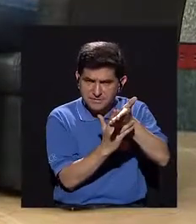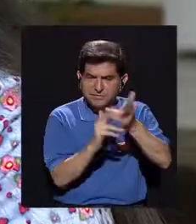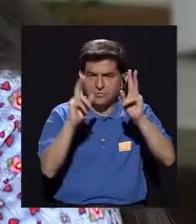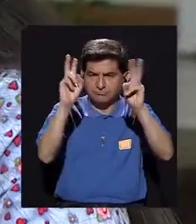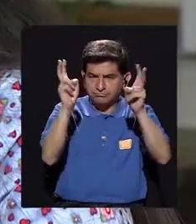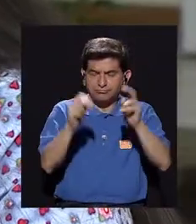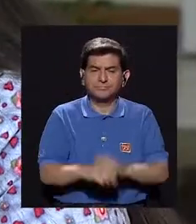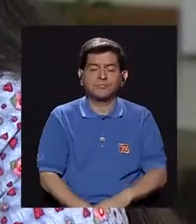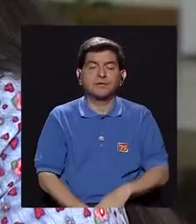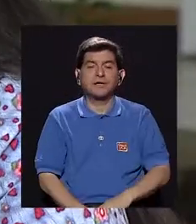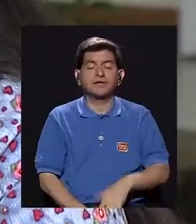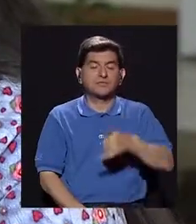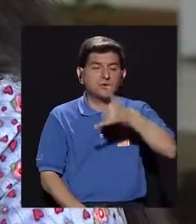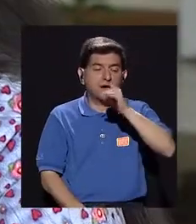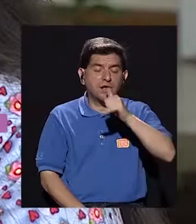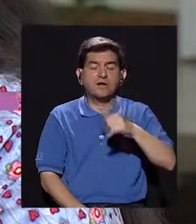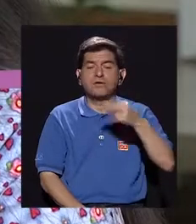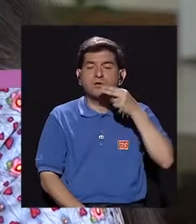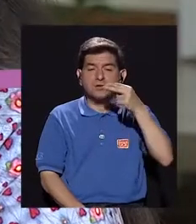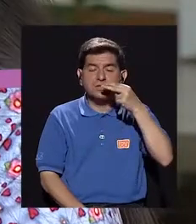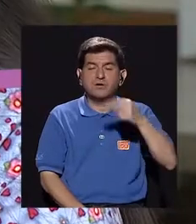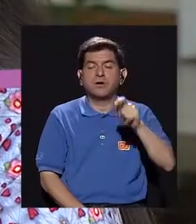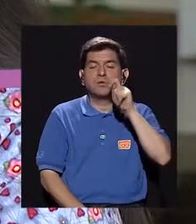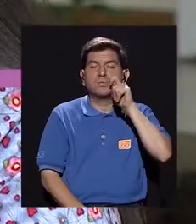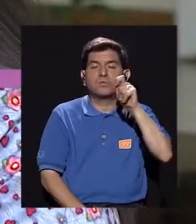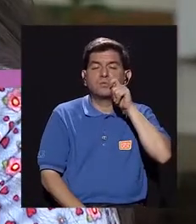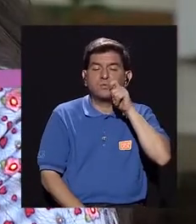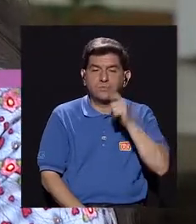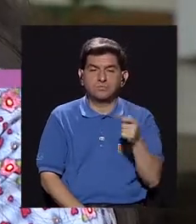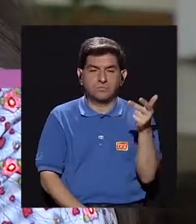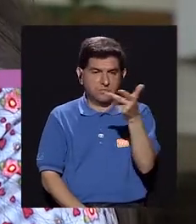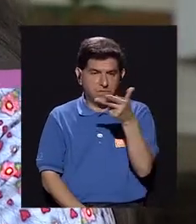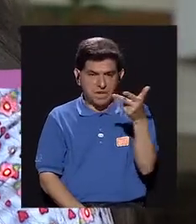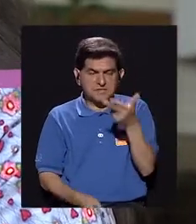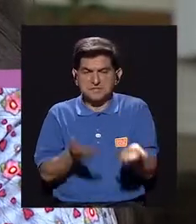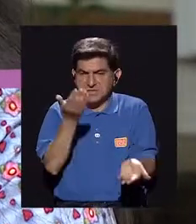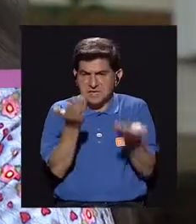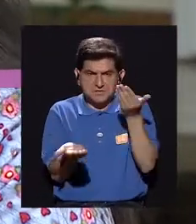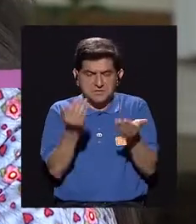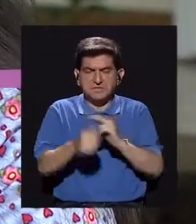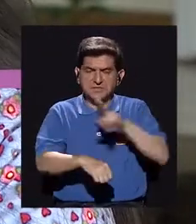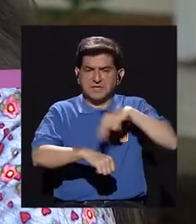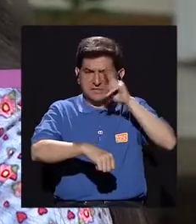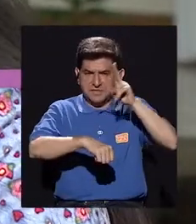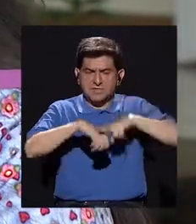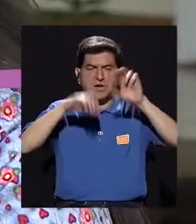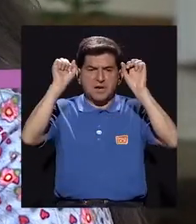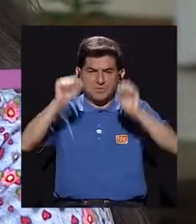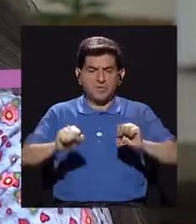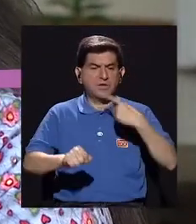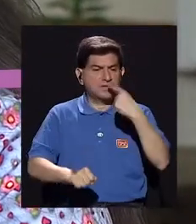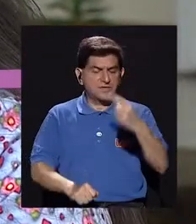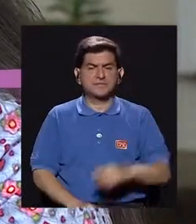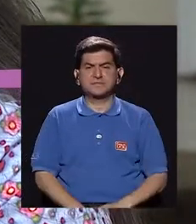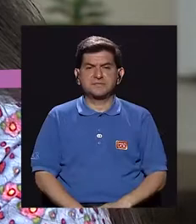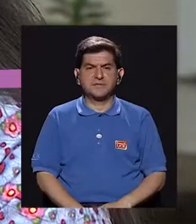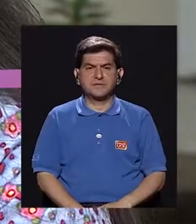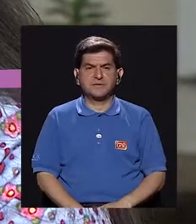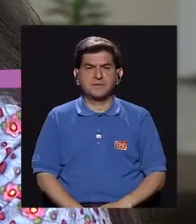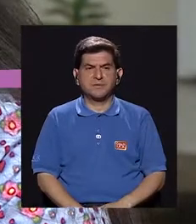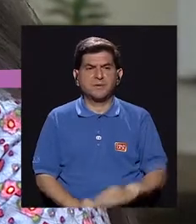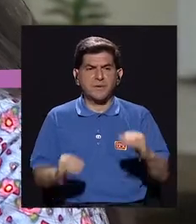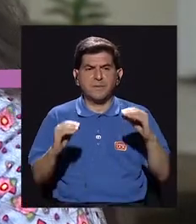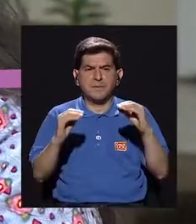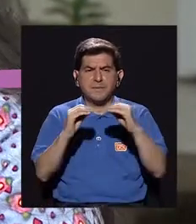llamamos, que son el alcohol, el tabaco y la marihuana. Esas son como las drogas que inclusive a nivel nacional se podría decir que están de